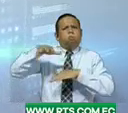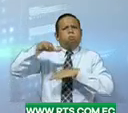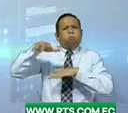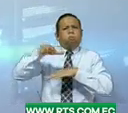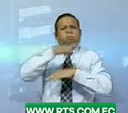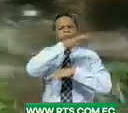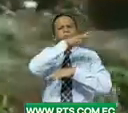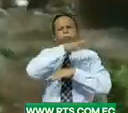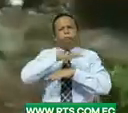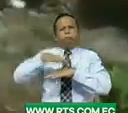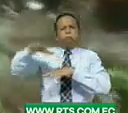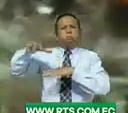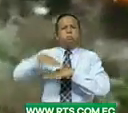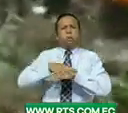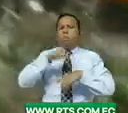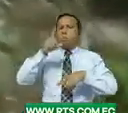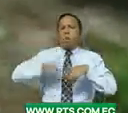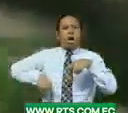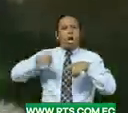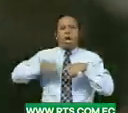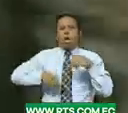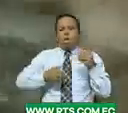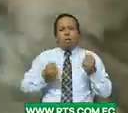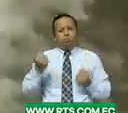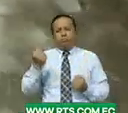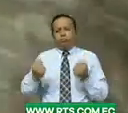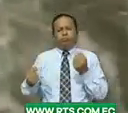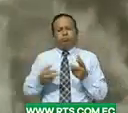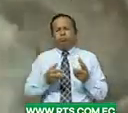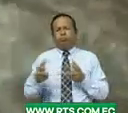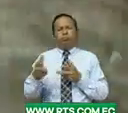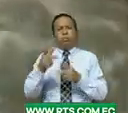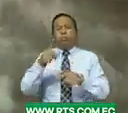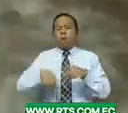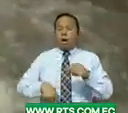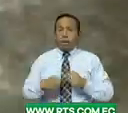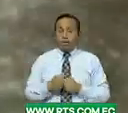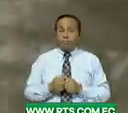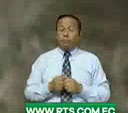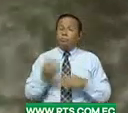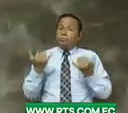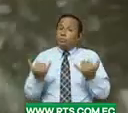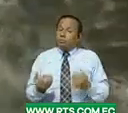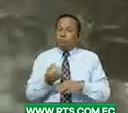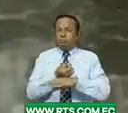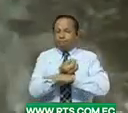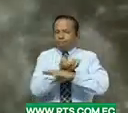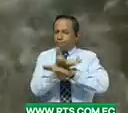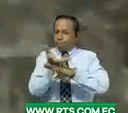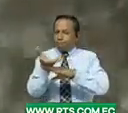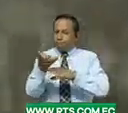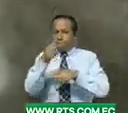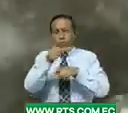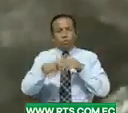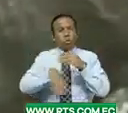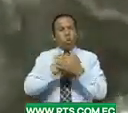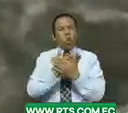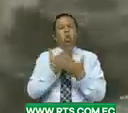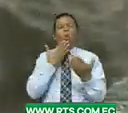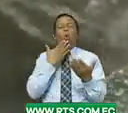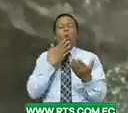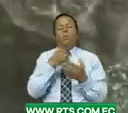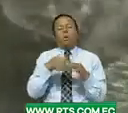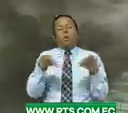de poder movilizarse de un lugar al otro. De allí, las recomendaciones para todos los ciudadanos